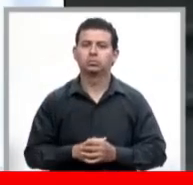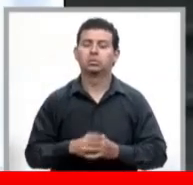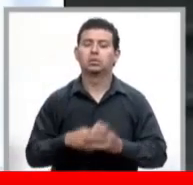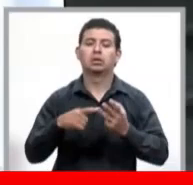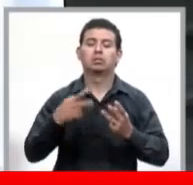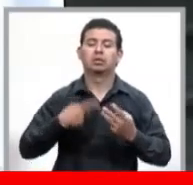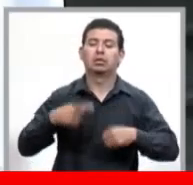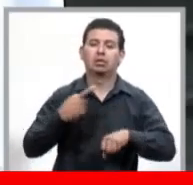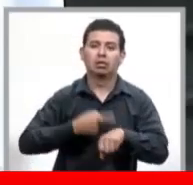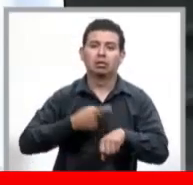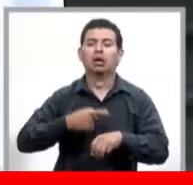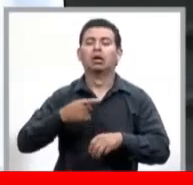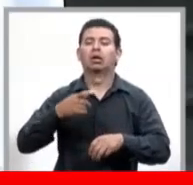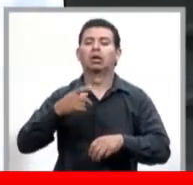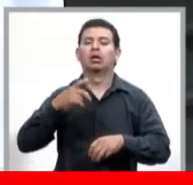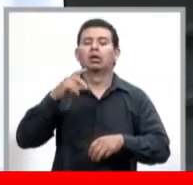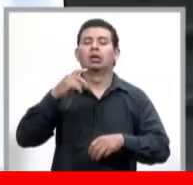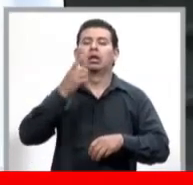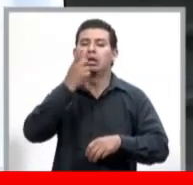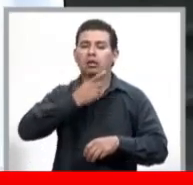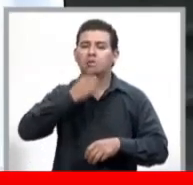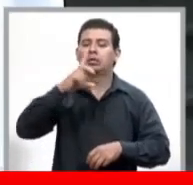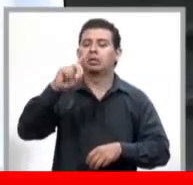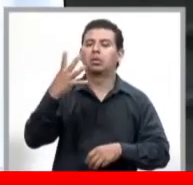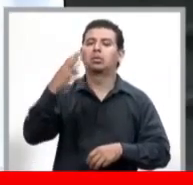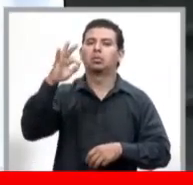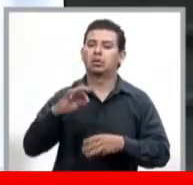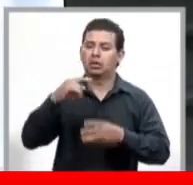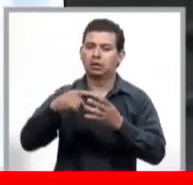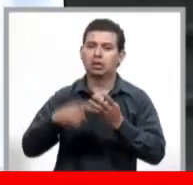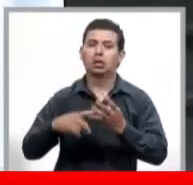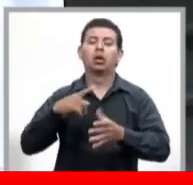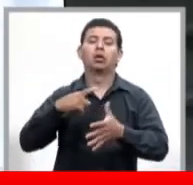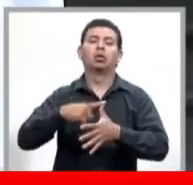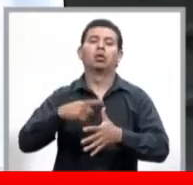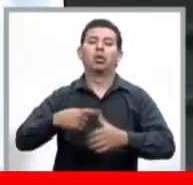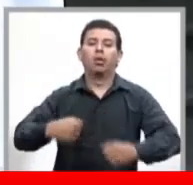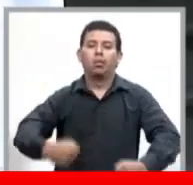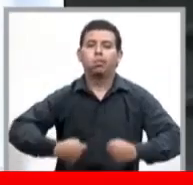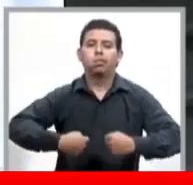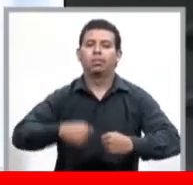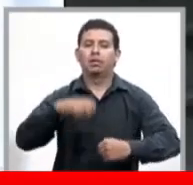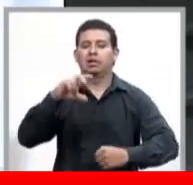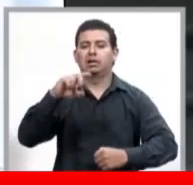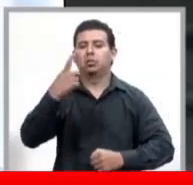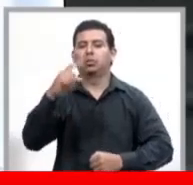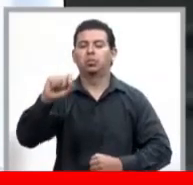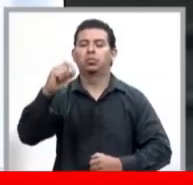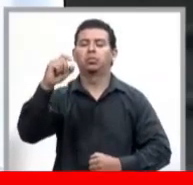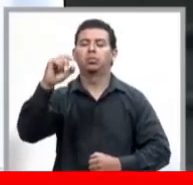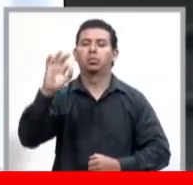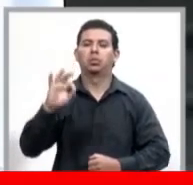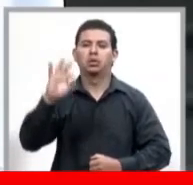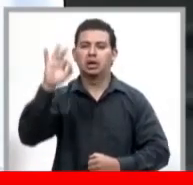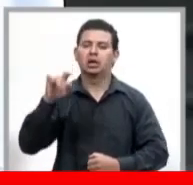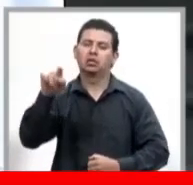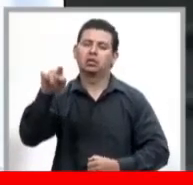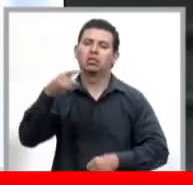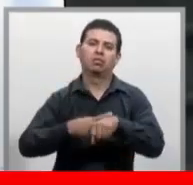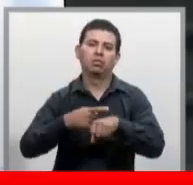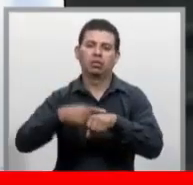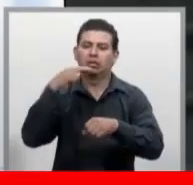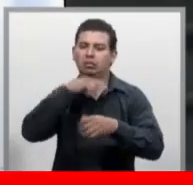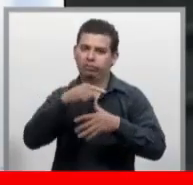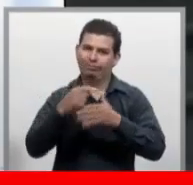diabetes es de más del 34%. Por obesidad es de más del 31%. Y